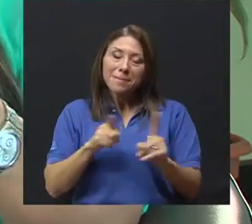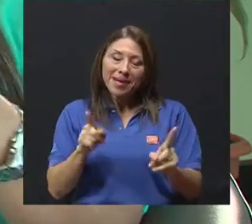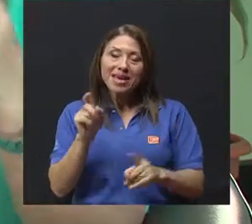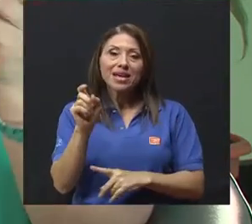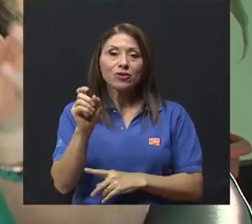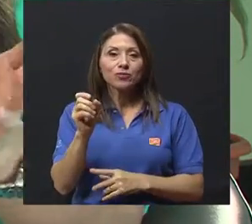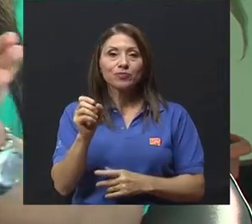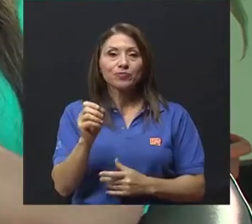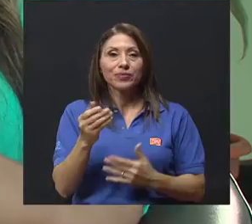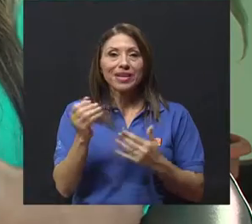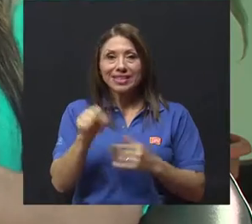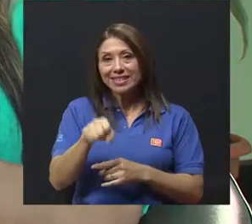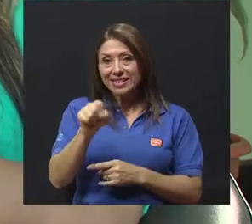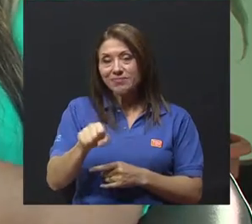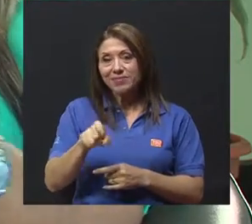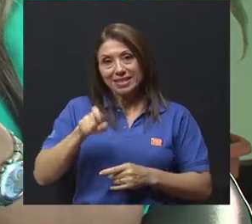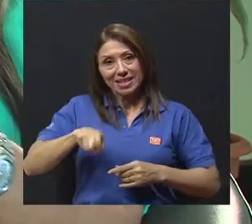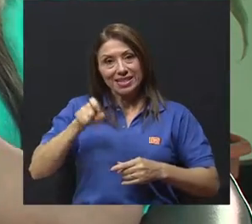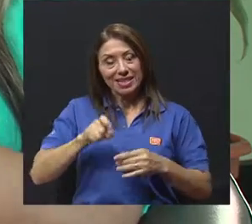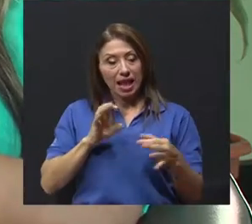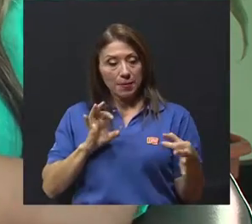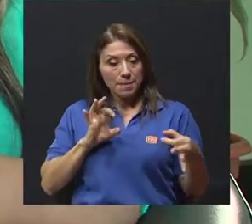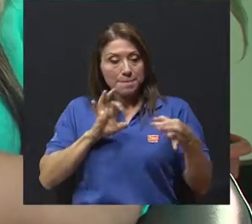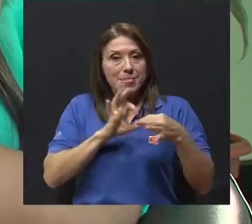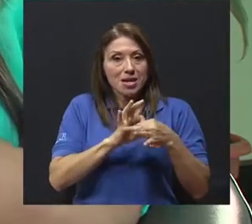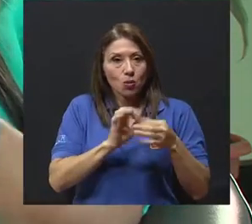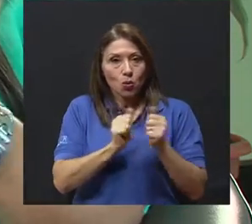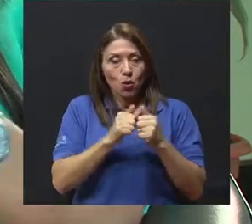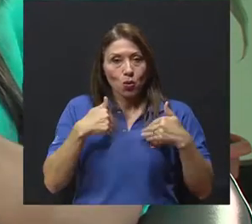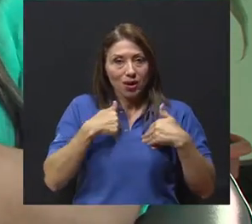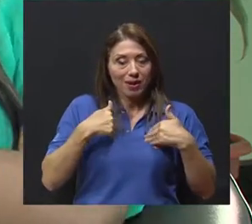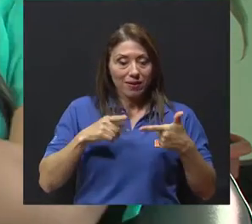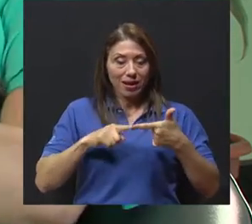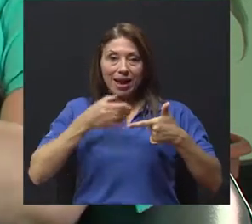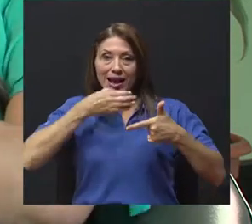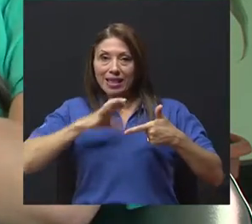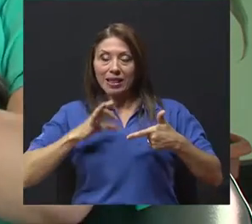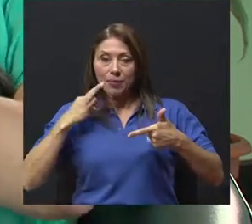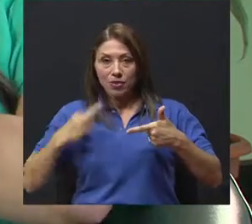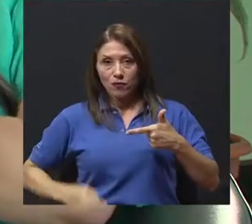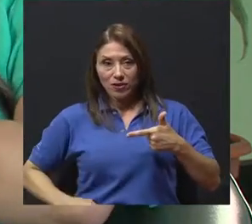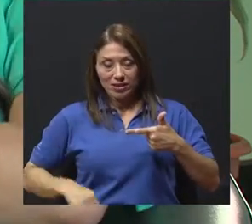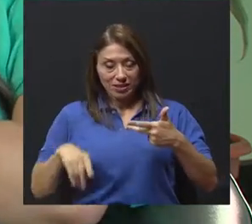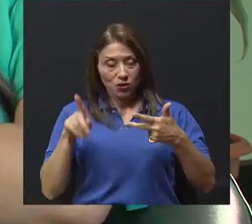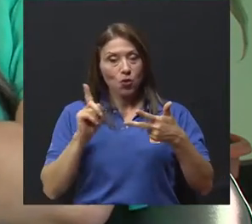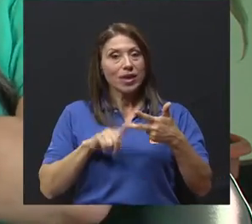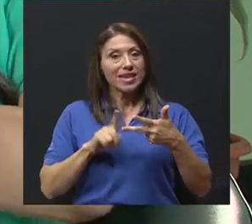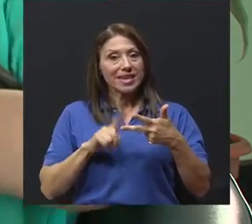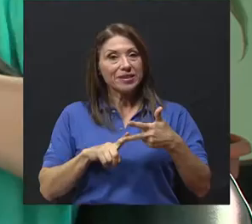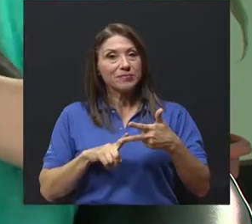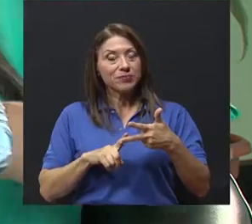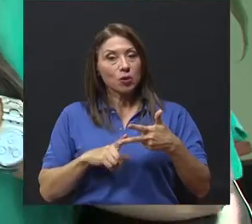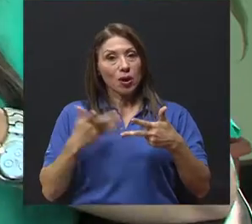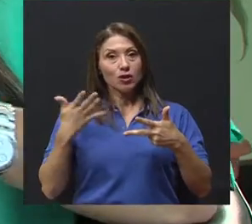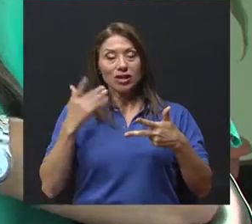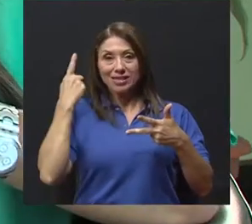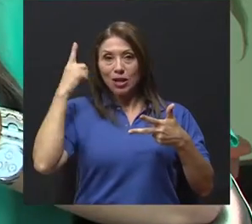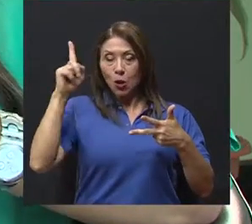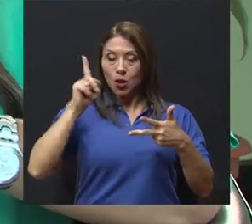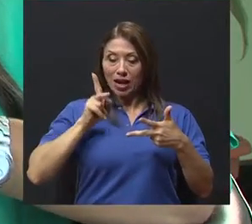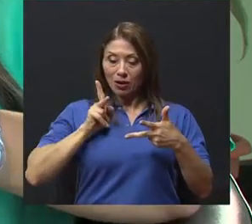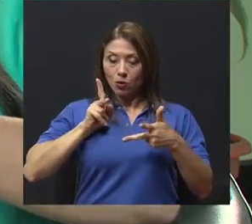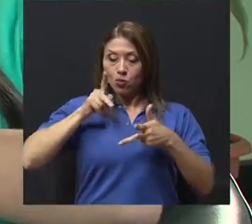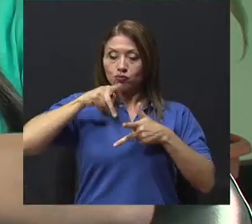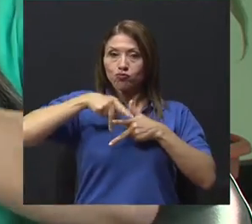formato de lo que es el vínculo lo que es el calentamiento a nivel físico y luego cuando logramos esa s esa postura